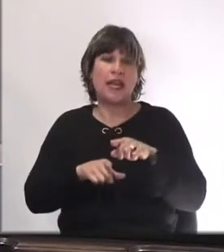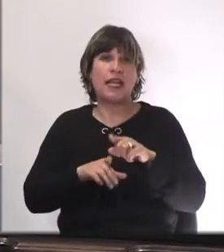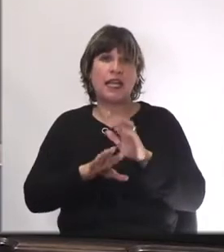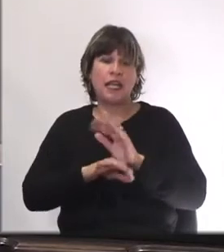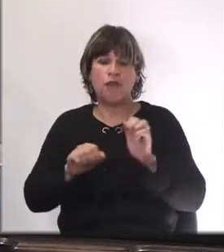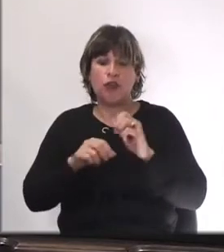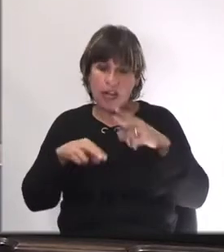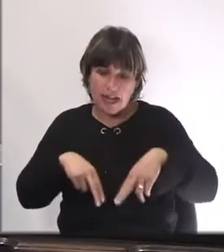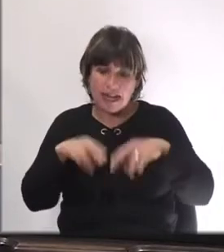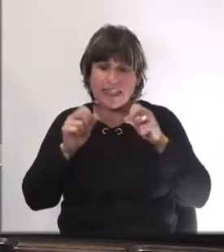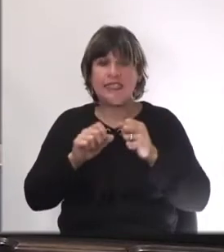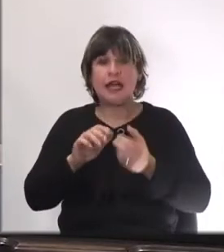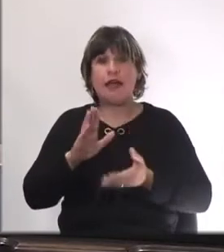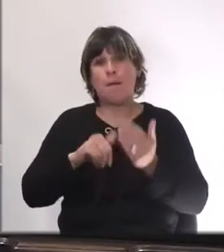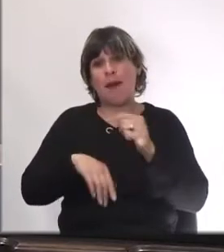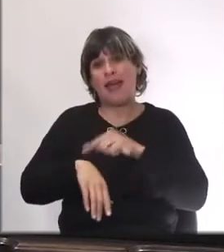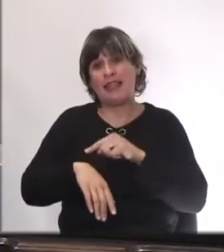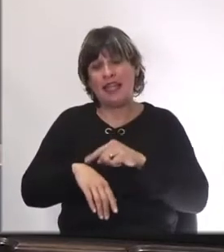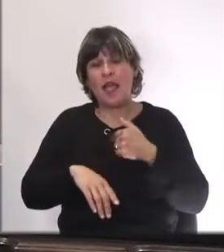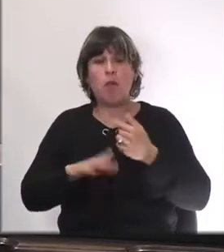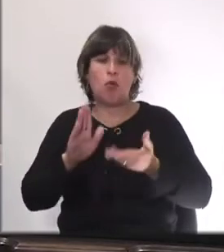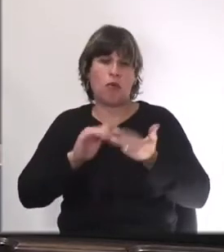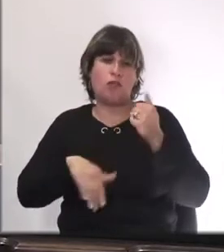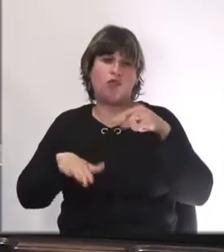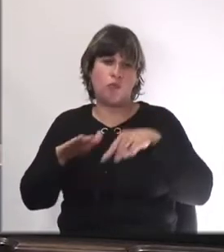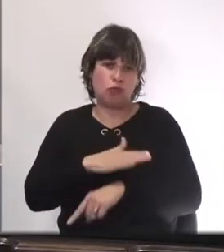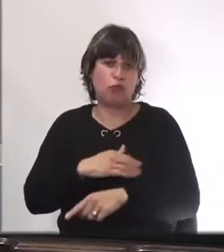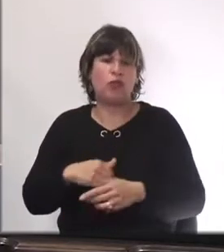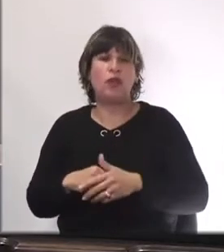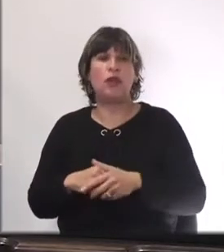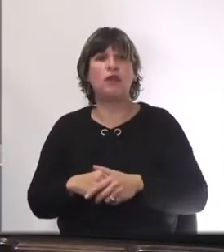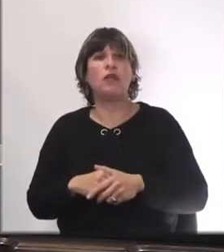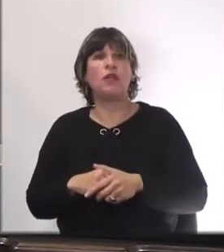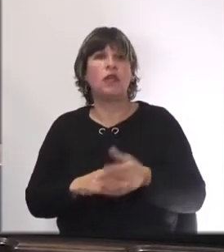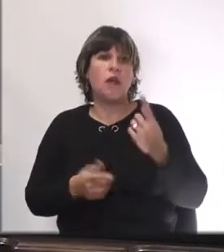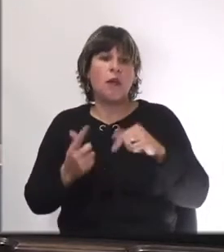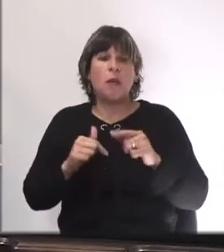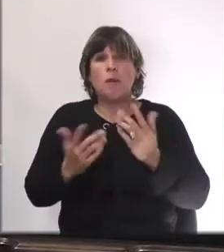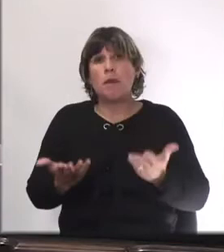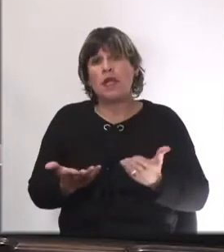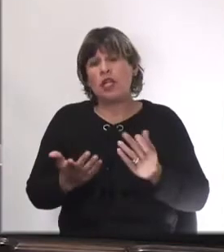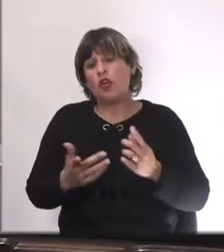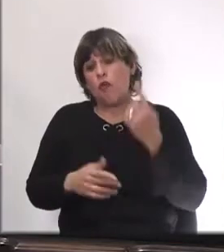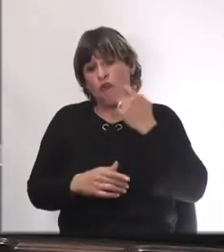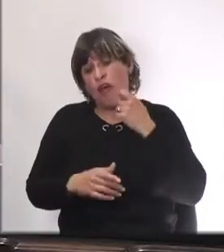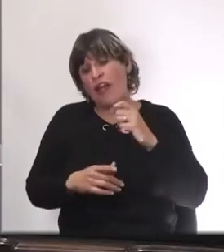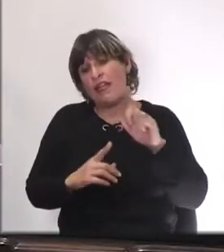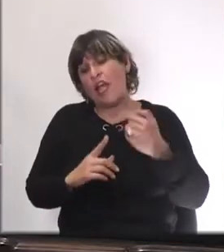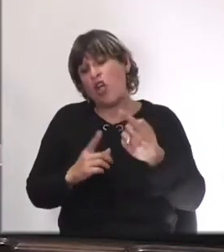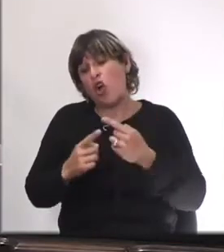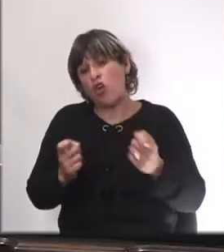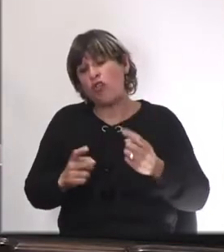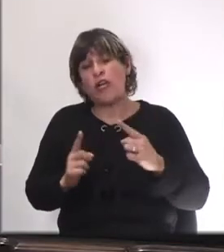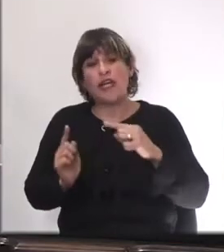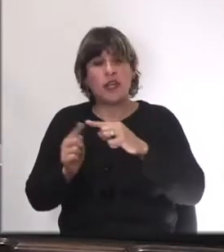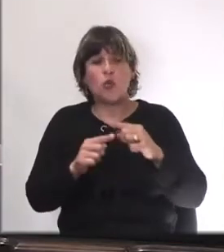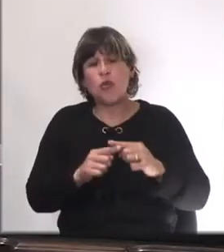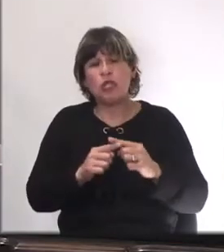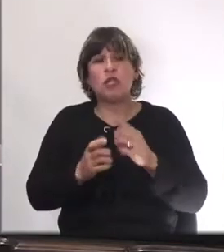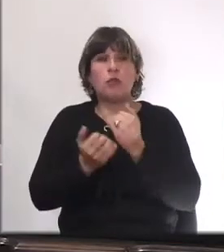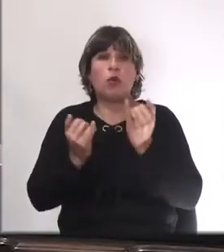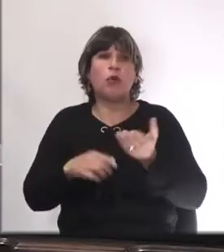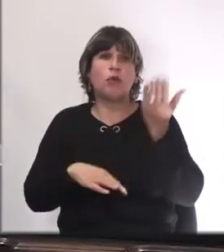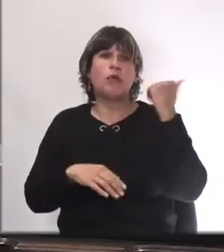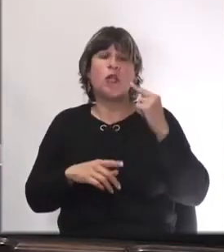más tiempo y mayor profundidad. Pero bueno, quedan otras que iremos discutiendo estos días. Por ejemplo, nosotros nos